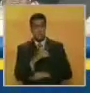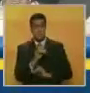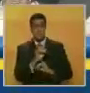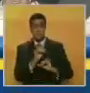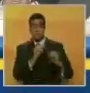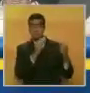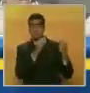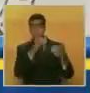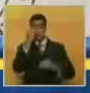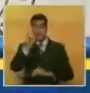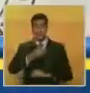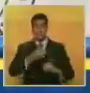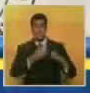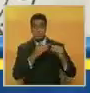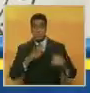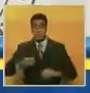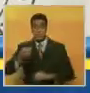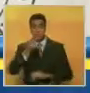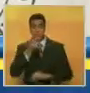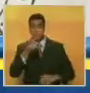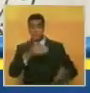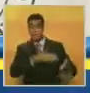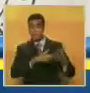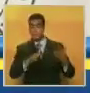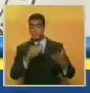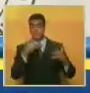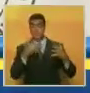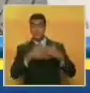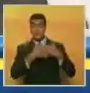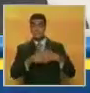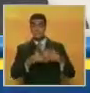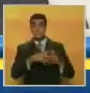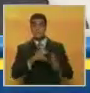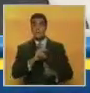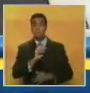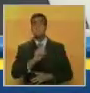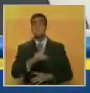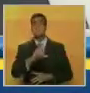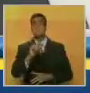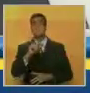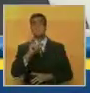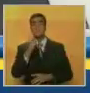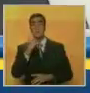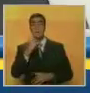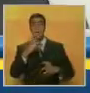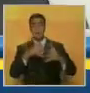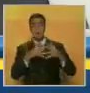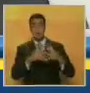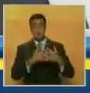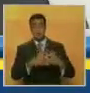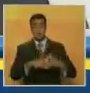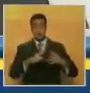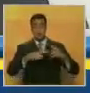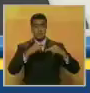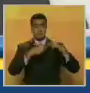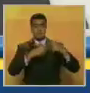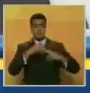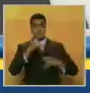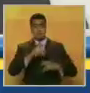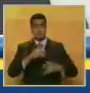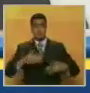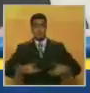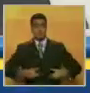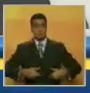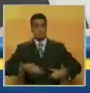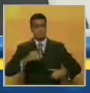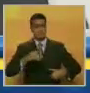cuenta las decisiones del colectivo sobre la expropiación de empresas Polar. Porque además de la zona industrial, están tratando de